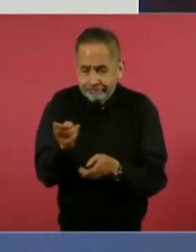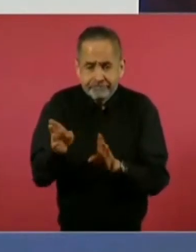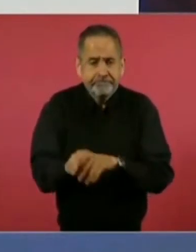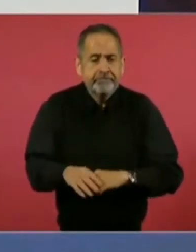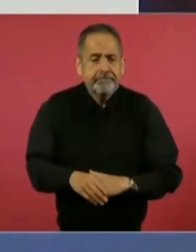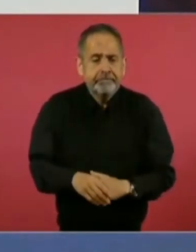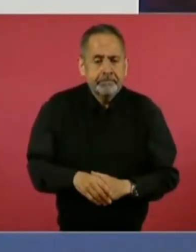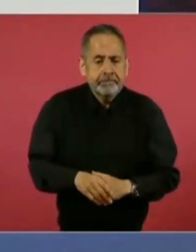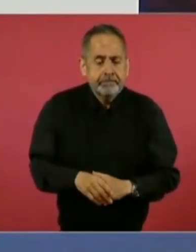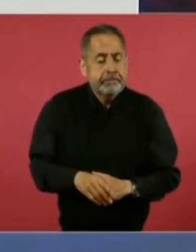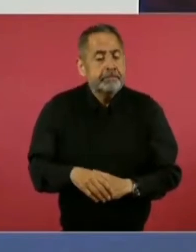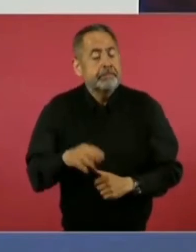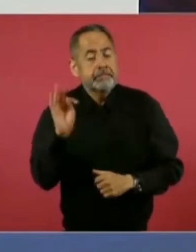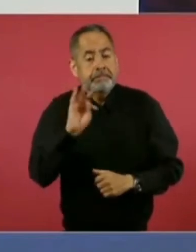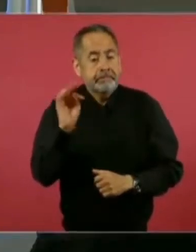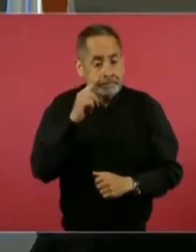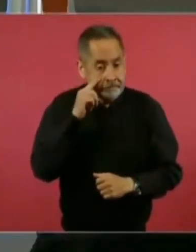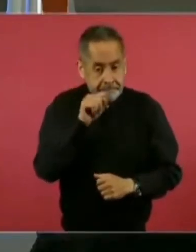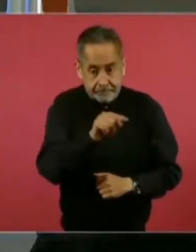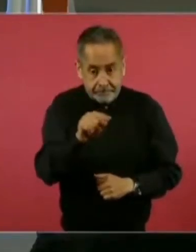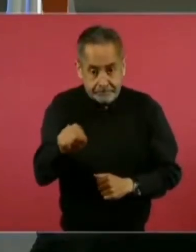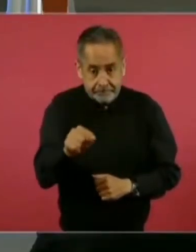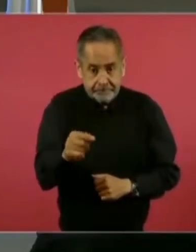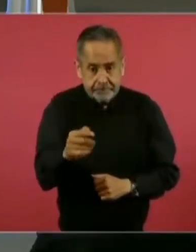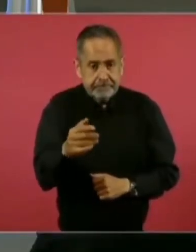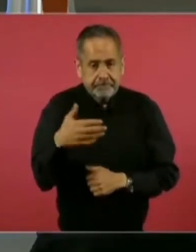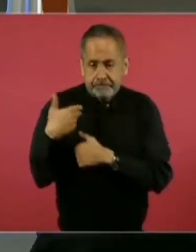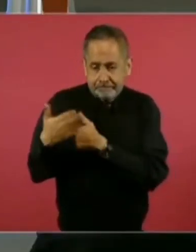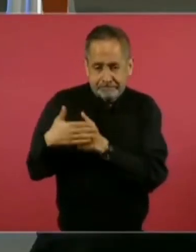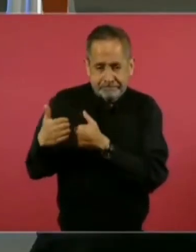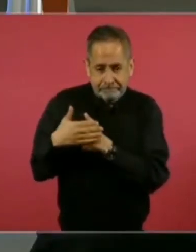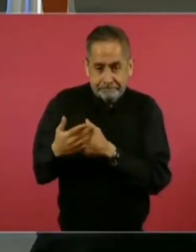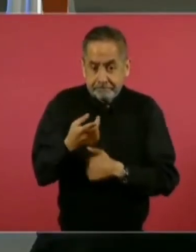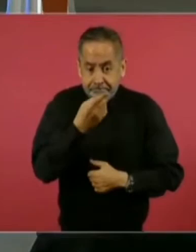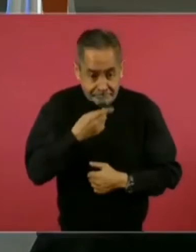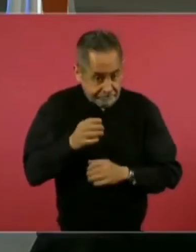de aportar en un futuro cercano